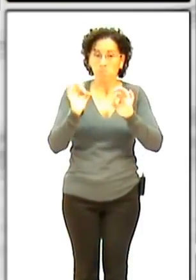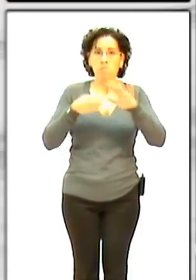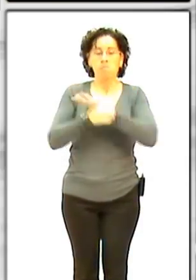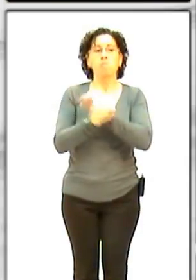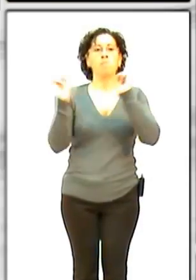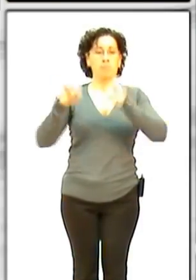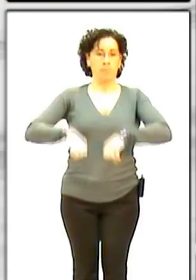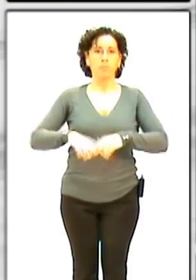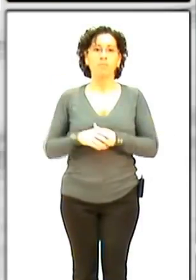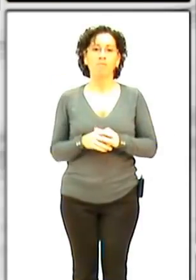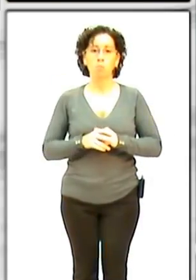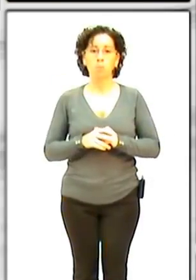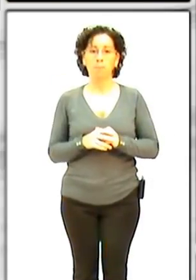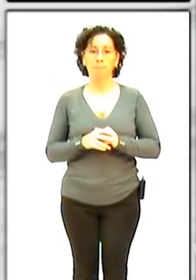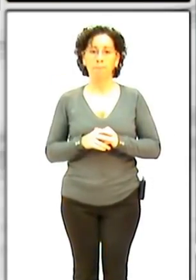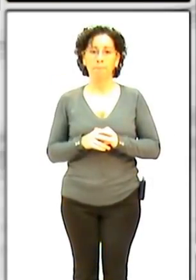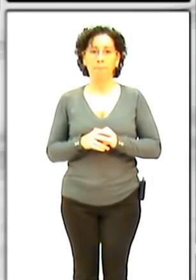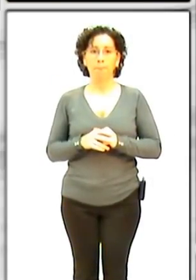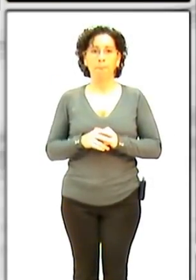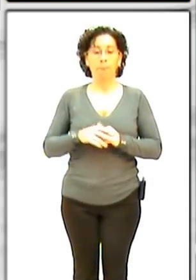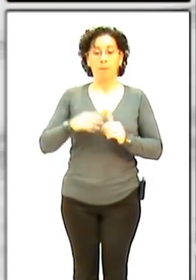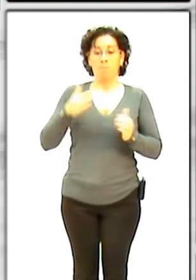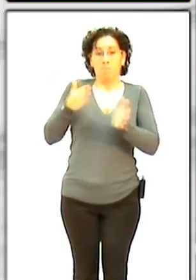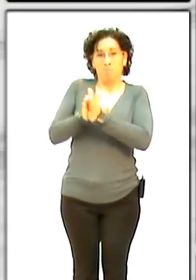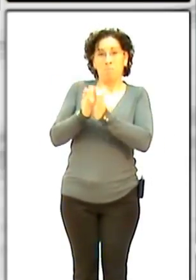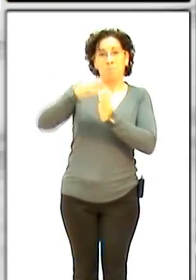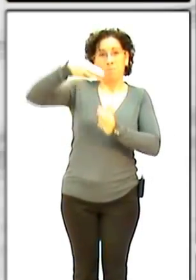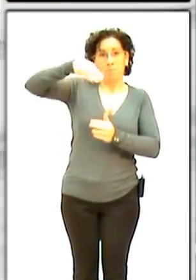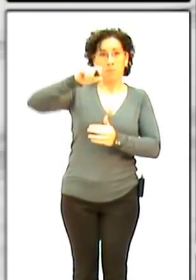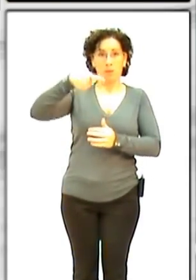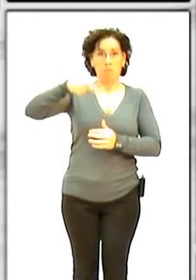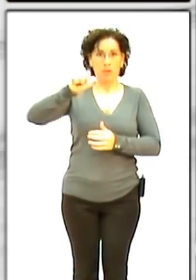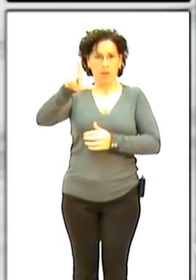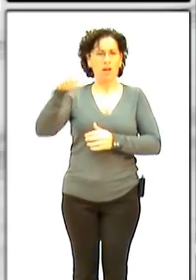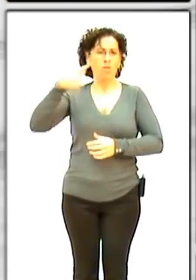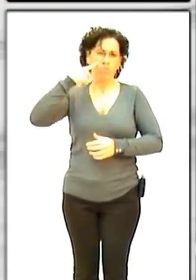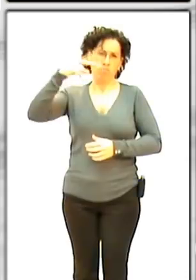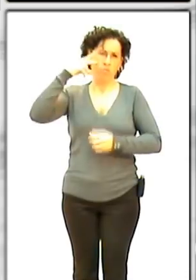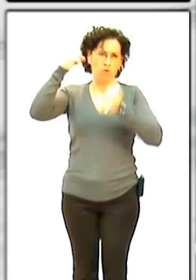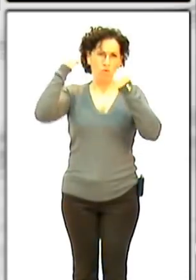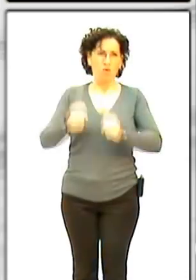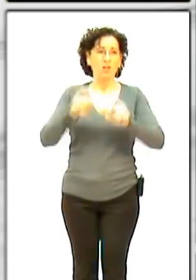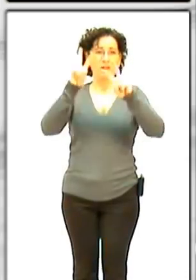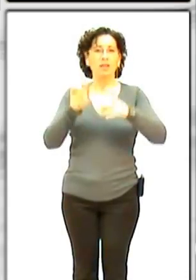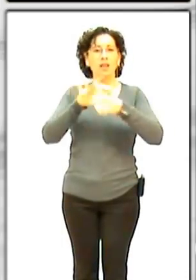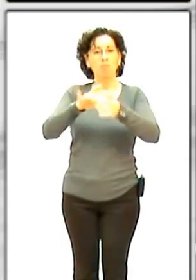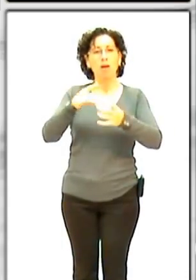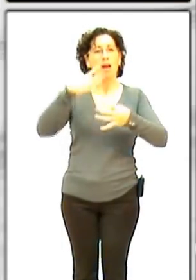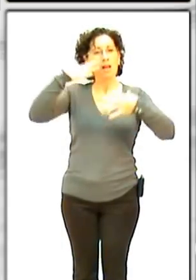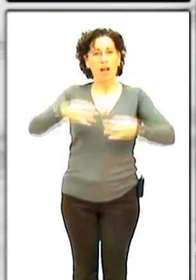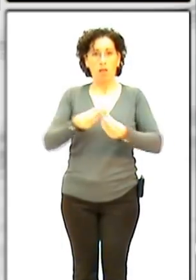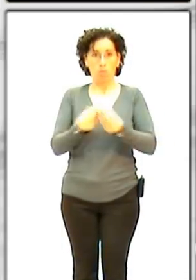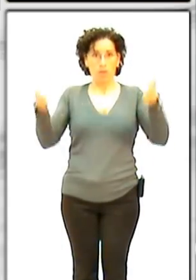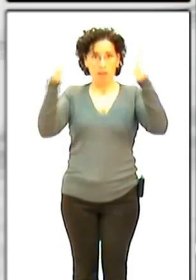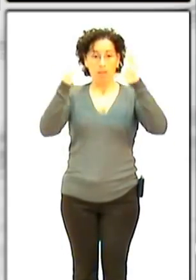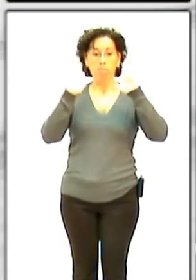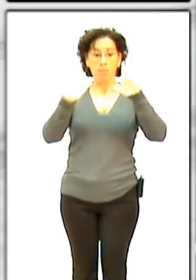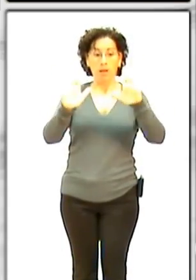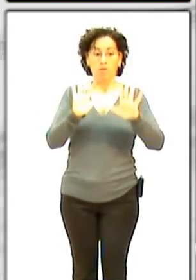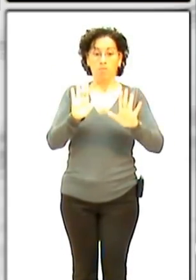accesibilidad, vale. Aparte de Miguel, que está aquí presente, que tiene mucha experiencia dentro de la realidad aumentada, este proyecto se